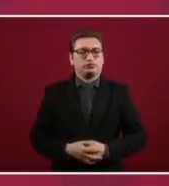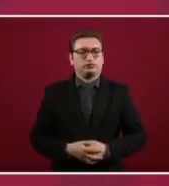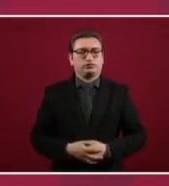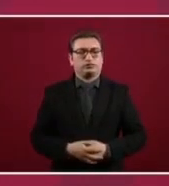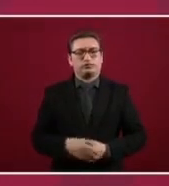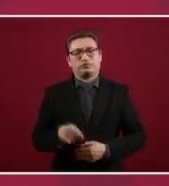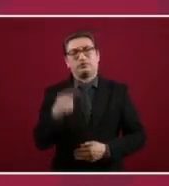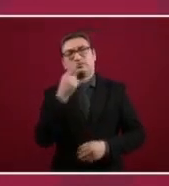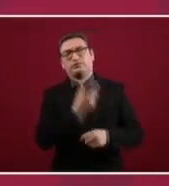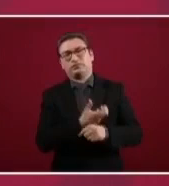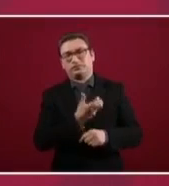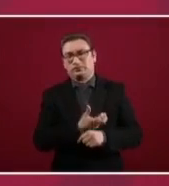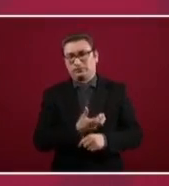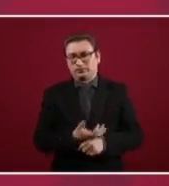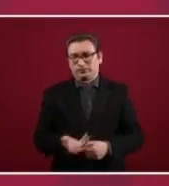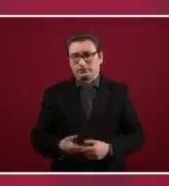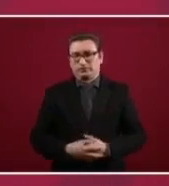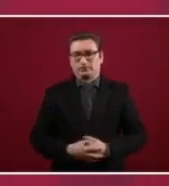en eeuu